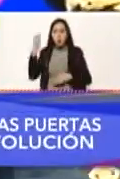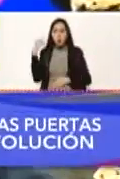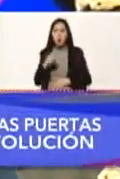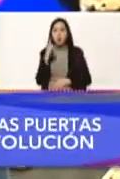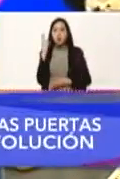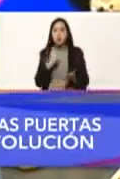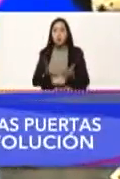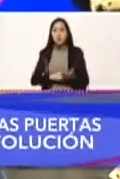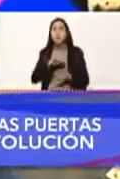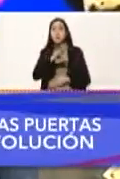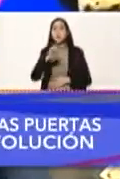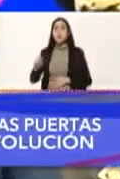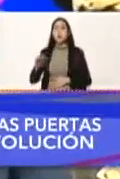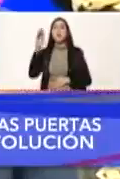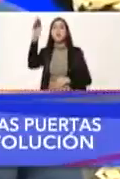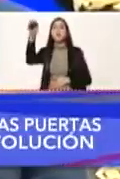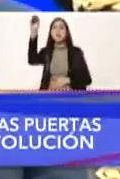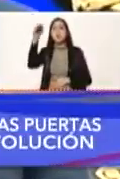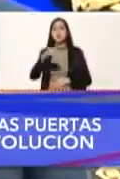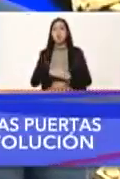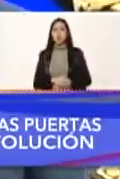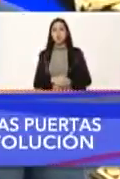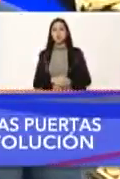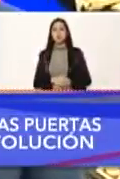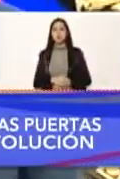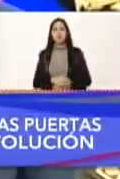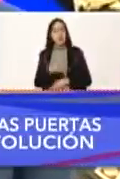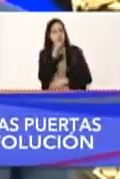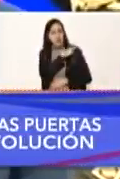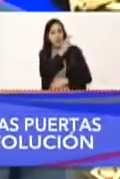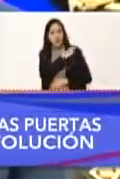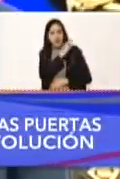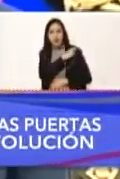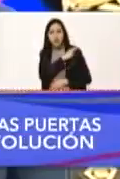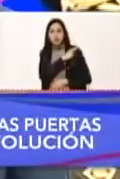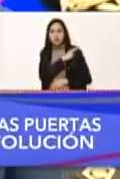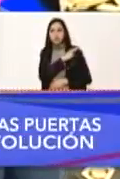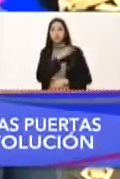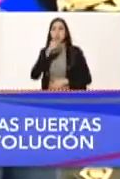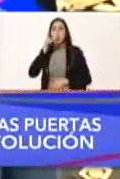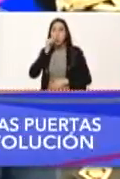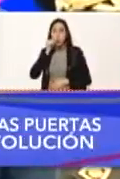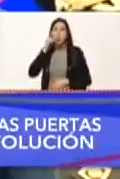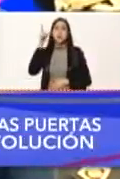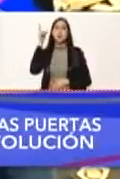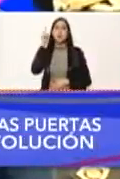2050, serán los generales, las generalas,